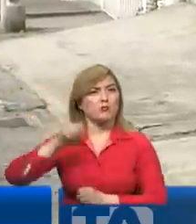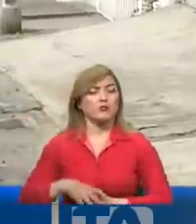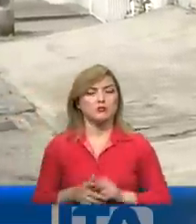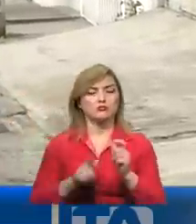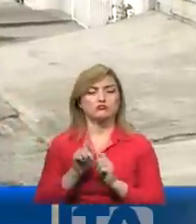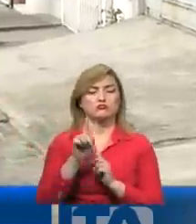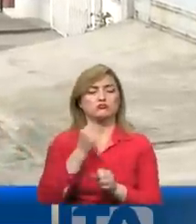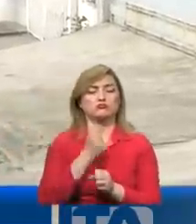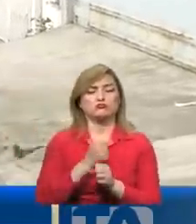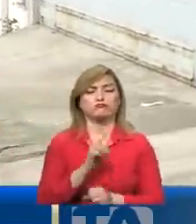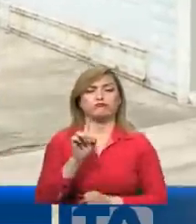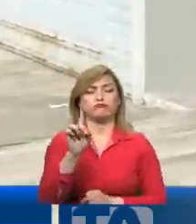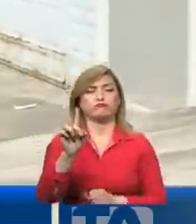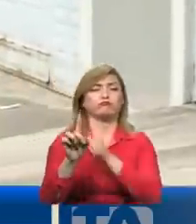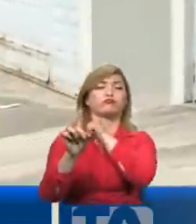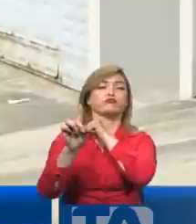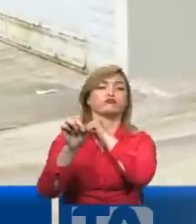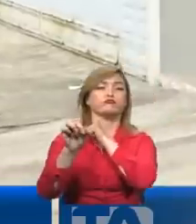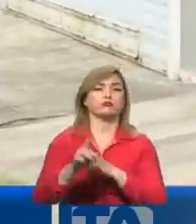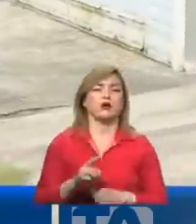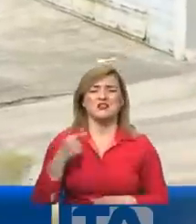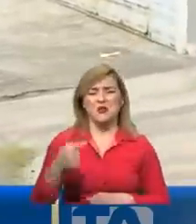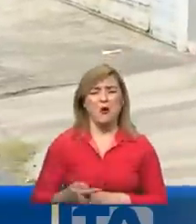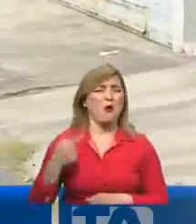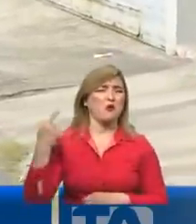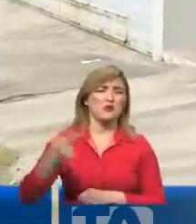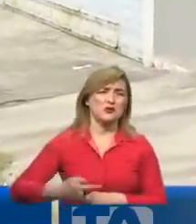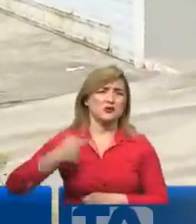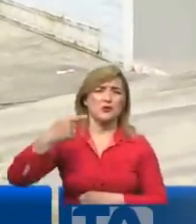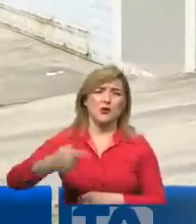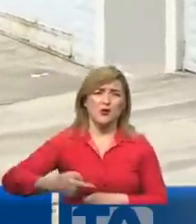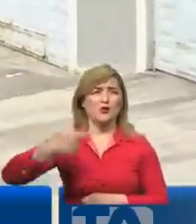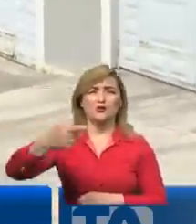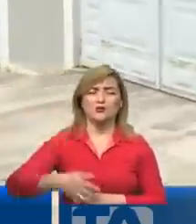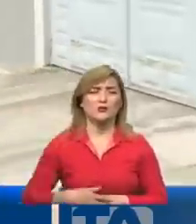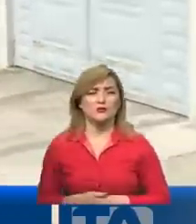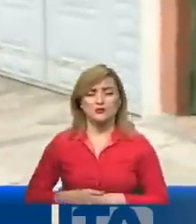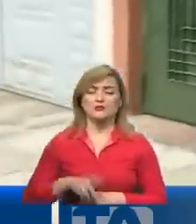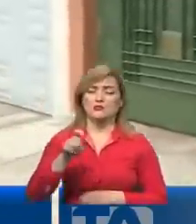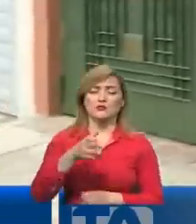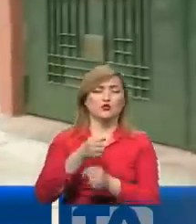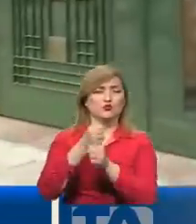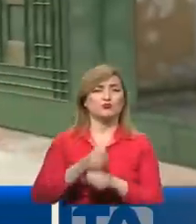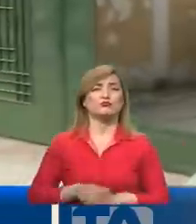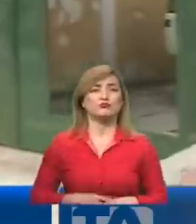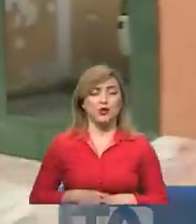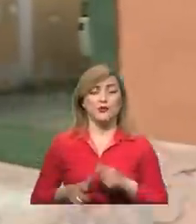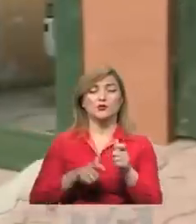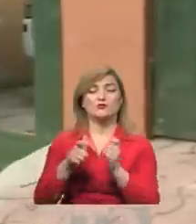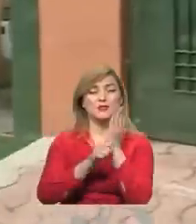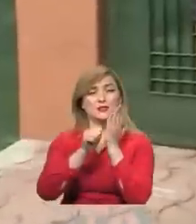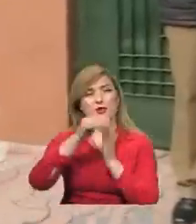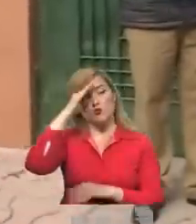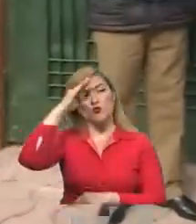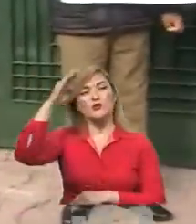dirigen a sus trabajos. Y bueno, es un tema de todos los días, necesitamos seguridad. Necesitamos que el Ministerio del Interior